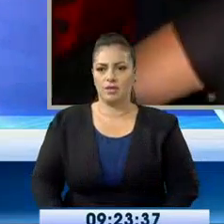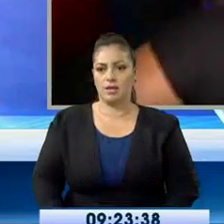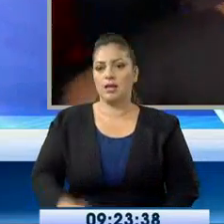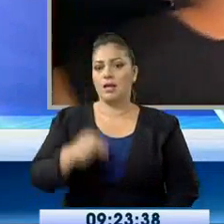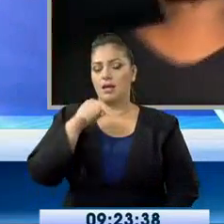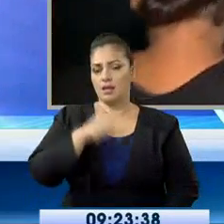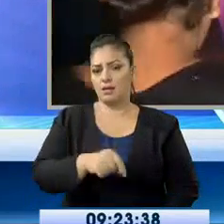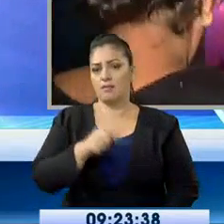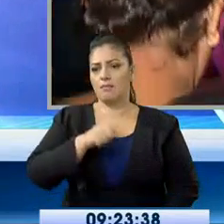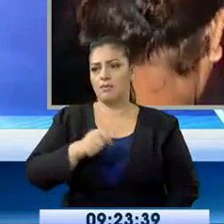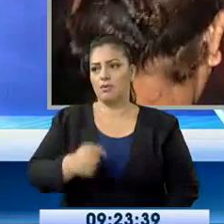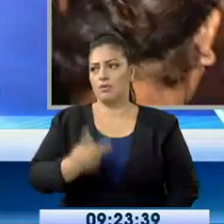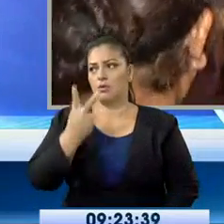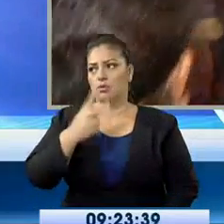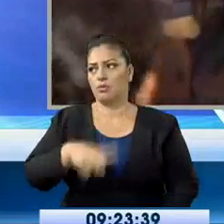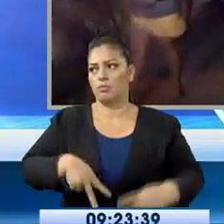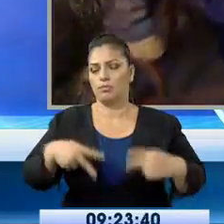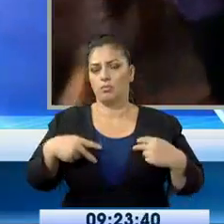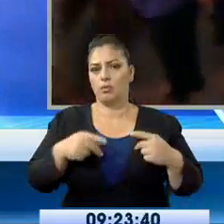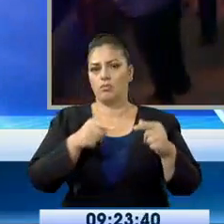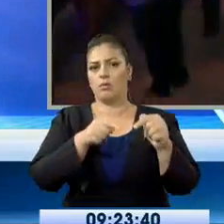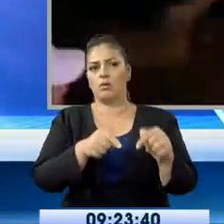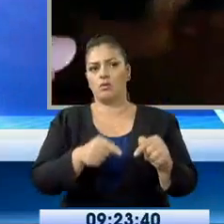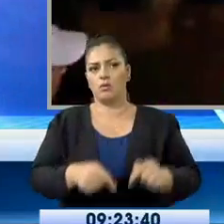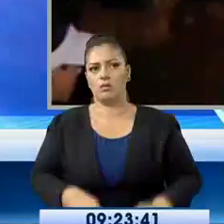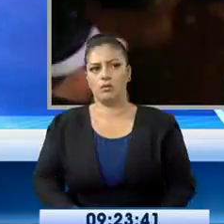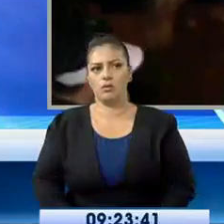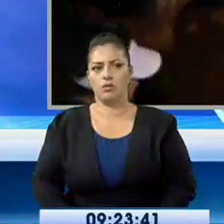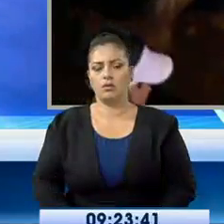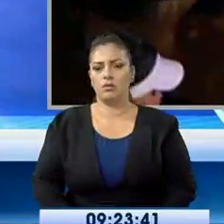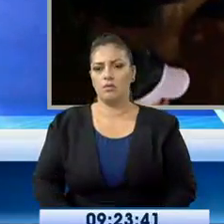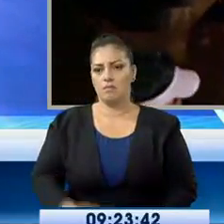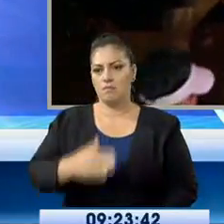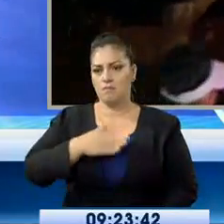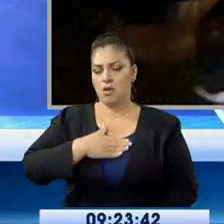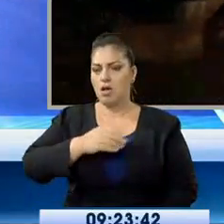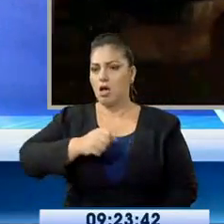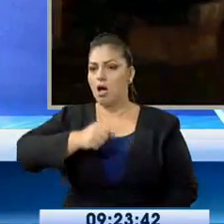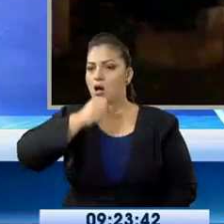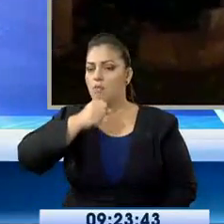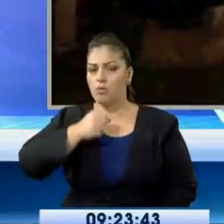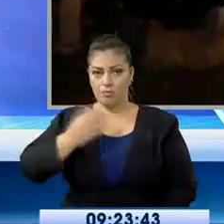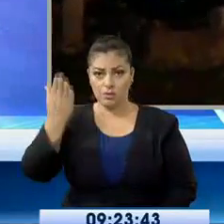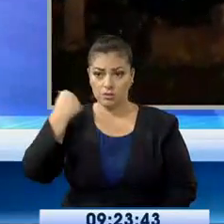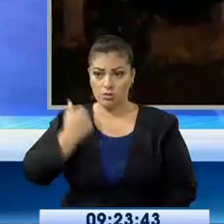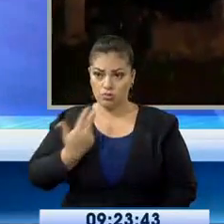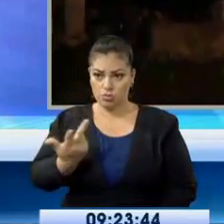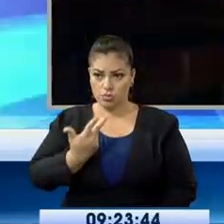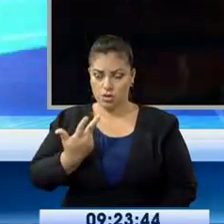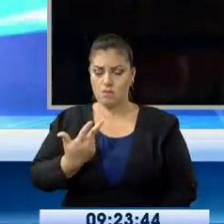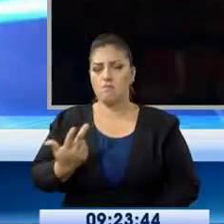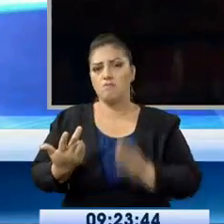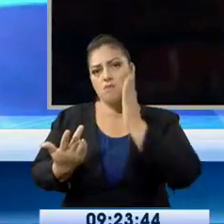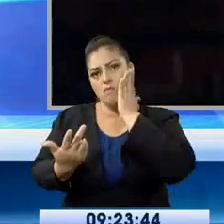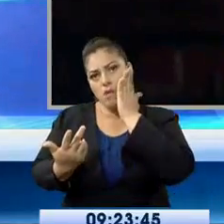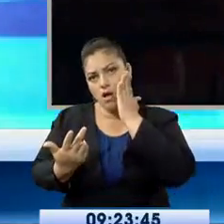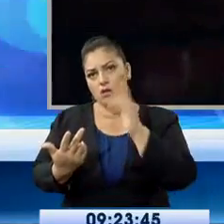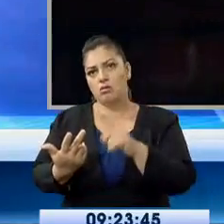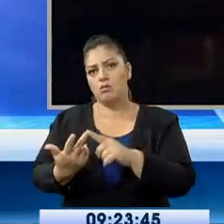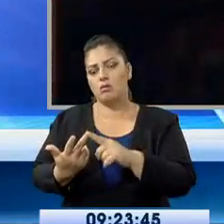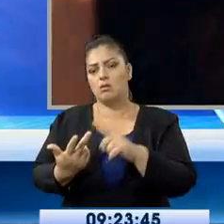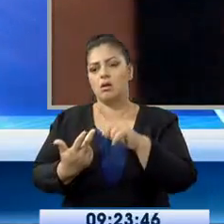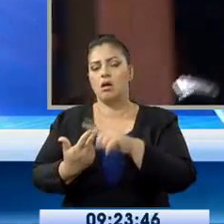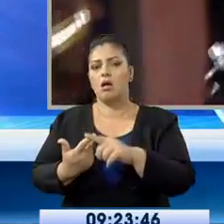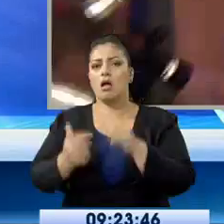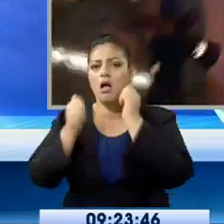personas, vivíamos 3, en este momento yo vivía con mis 2 abuelos, pero mi mamá se llevó a mi abuelita a